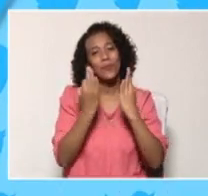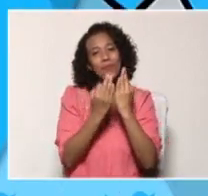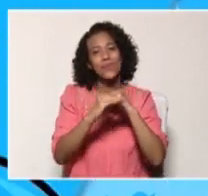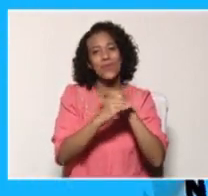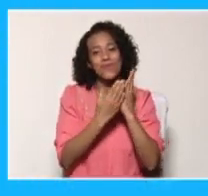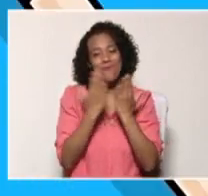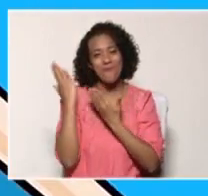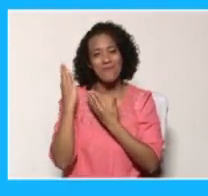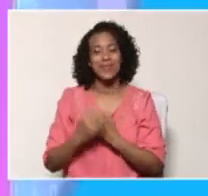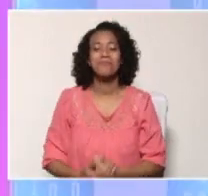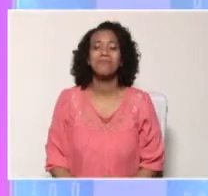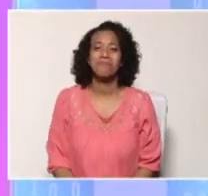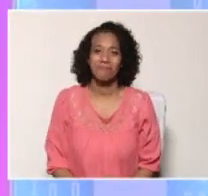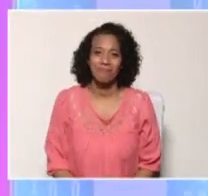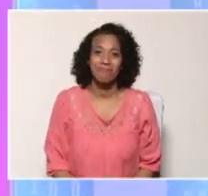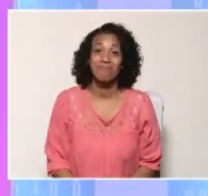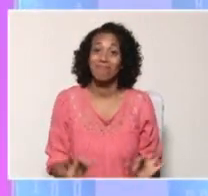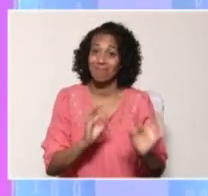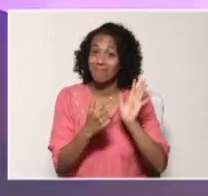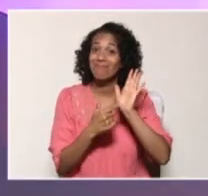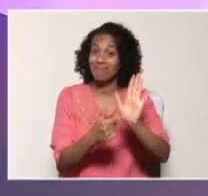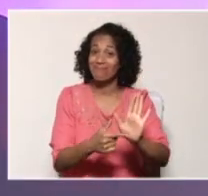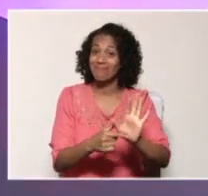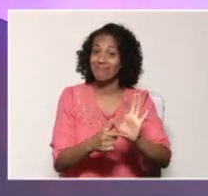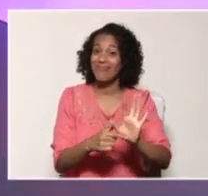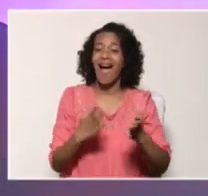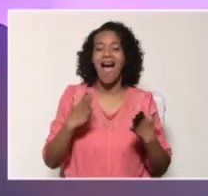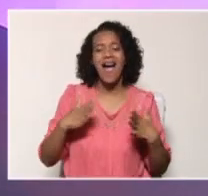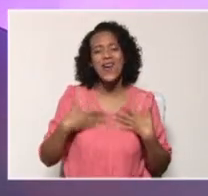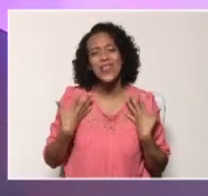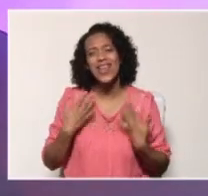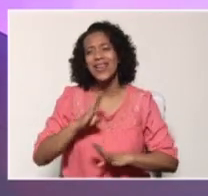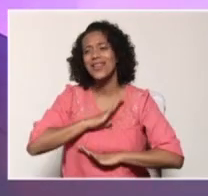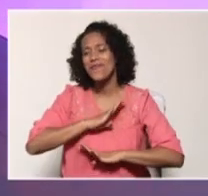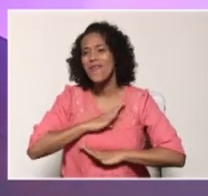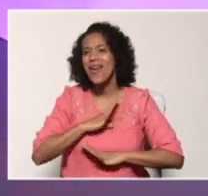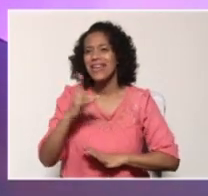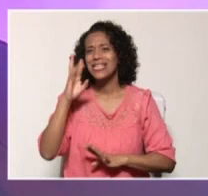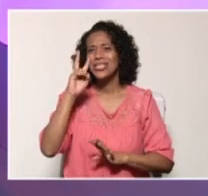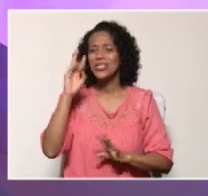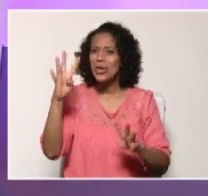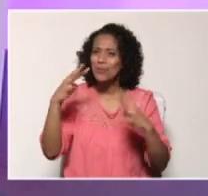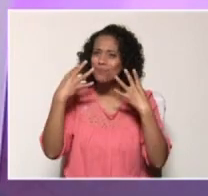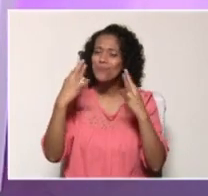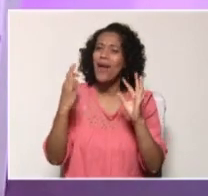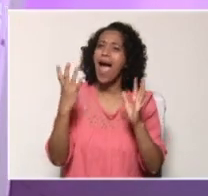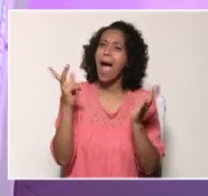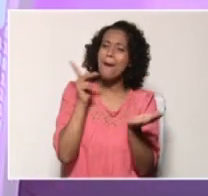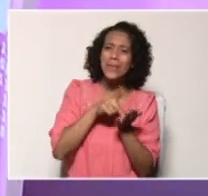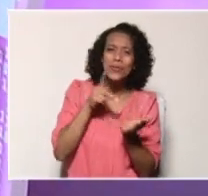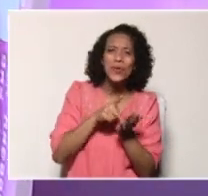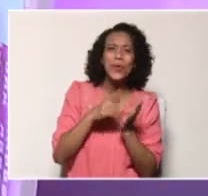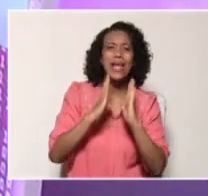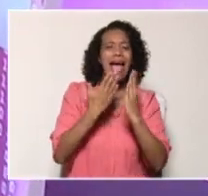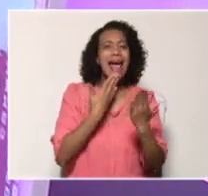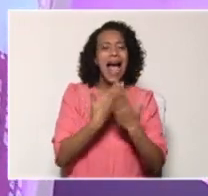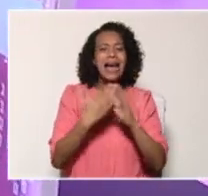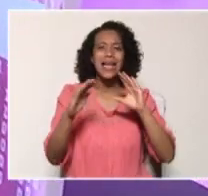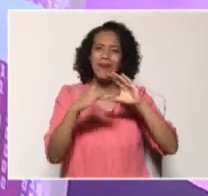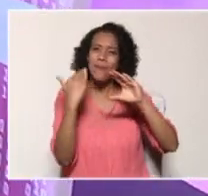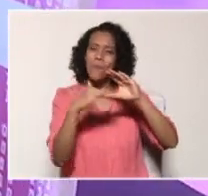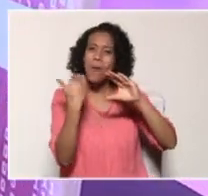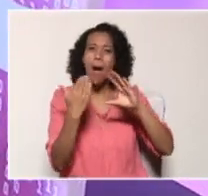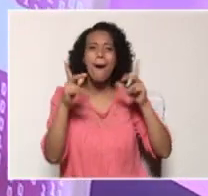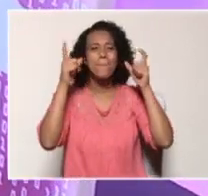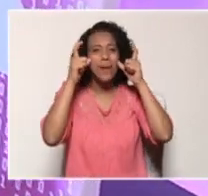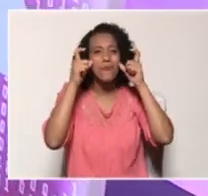Familia, Una Escuela. De esa manera, nosotros estamos muy contentos de evidenciar toda la participación que ustedes garantizan en este